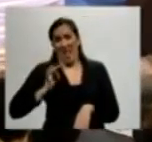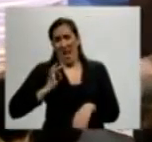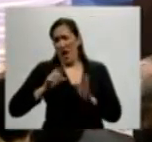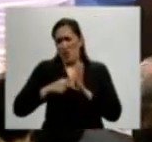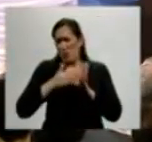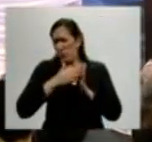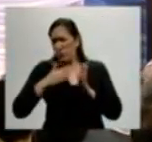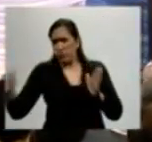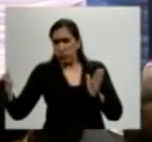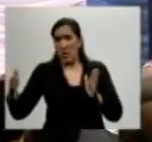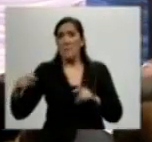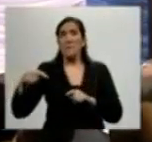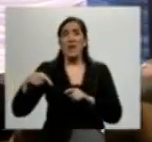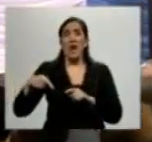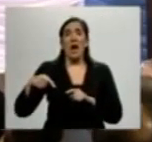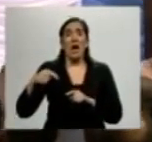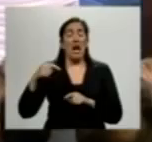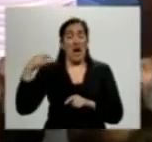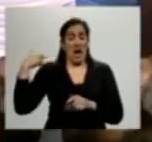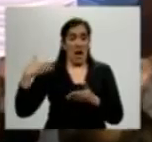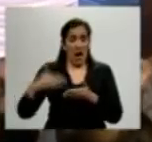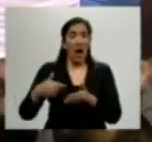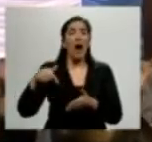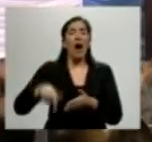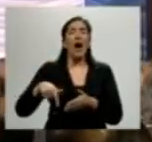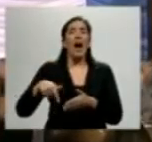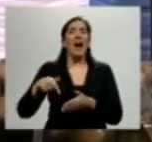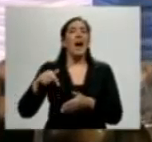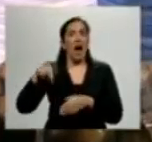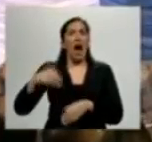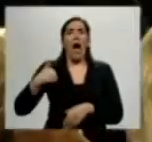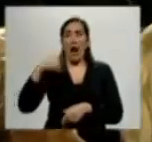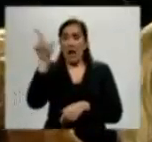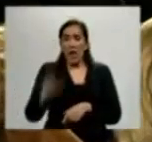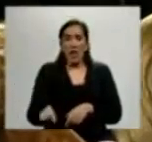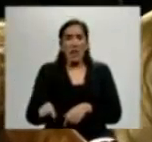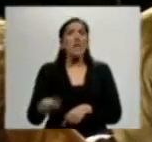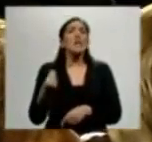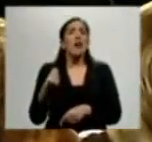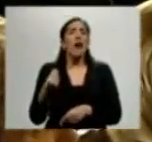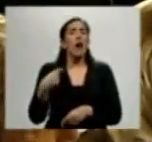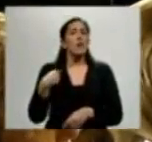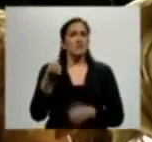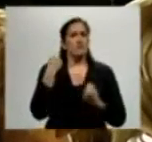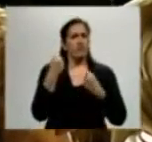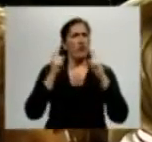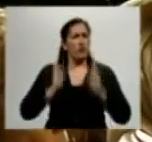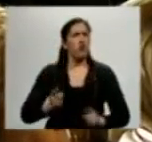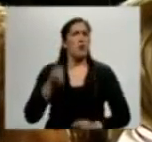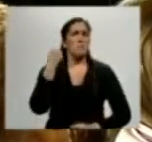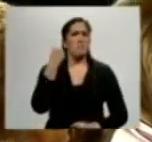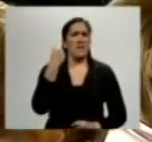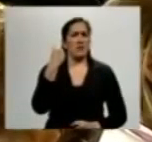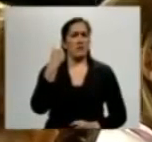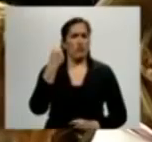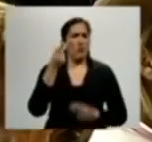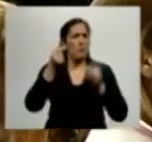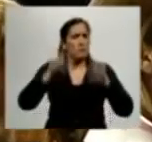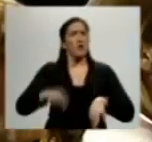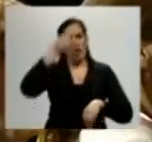120 años de los 80 que tenemos, los argentinos construimos nuestra nación con el peso como moneda de curso